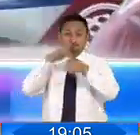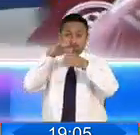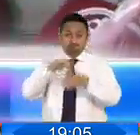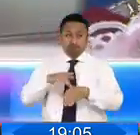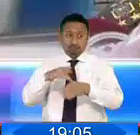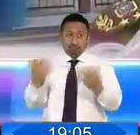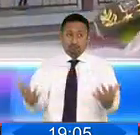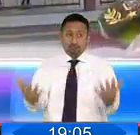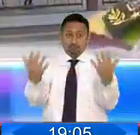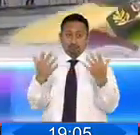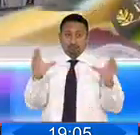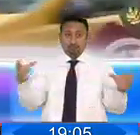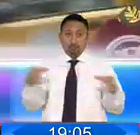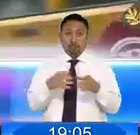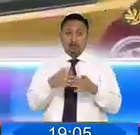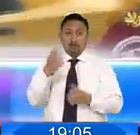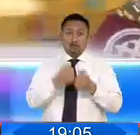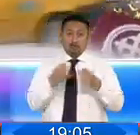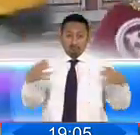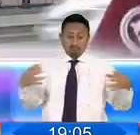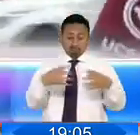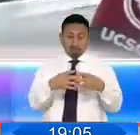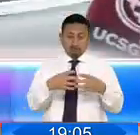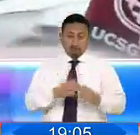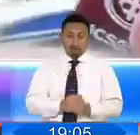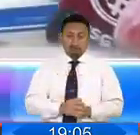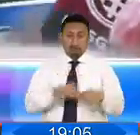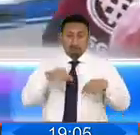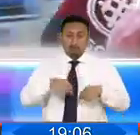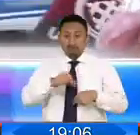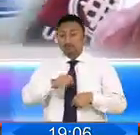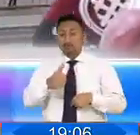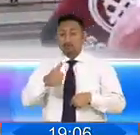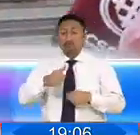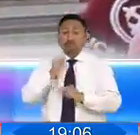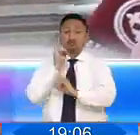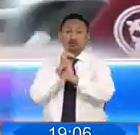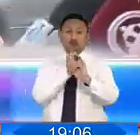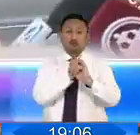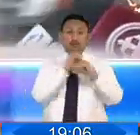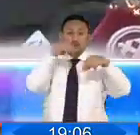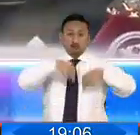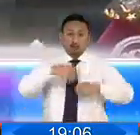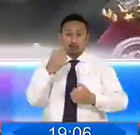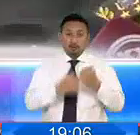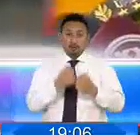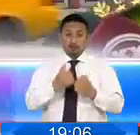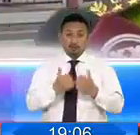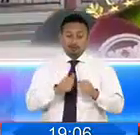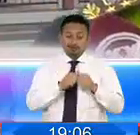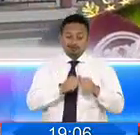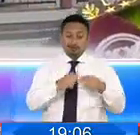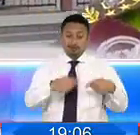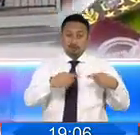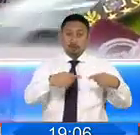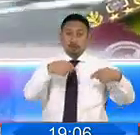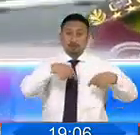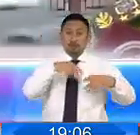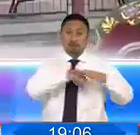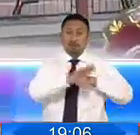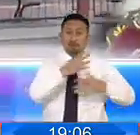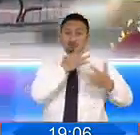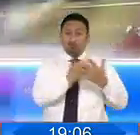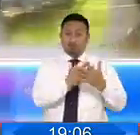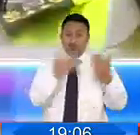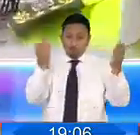comité de crisis a fin de poder integrar a las otras instituciones en este problema que está permanente aquí en lo que es el sistema